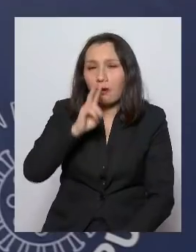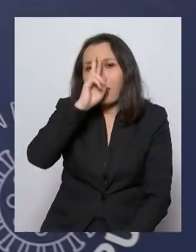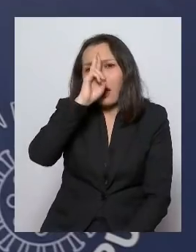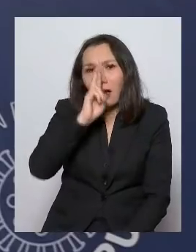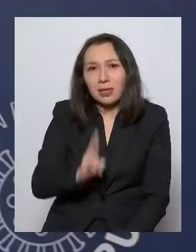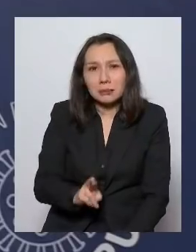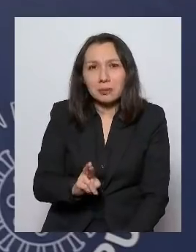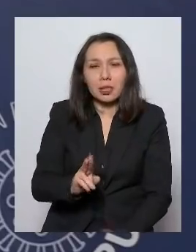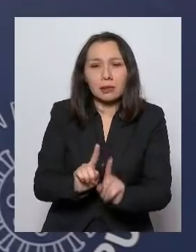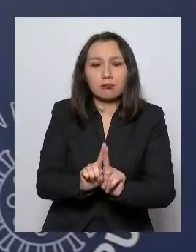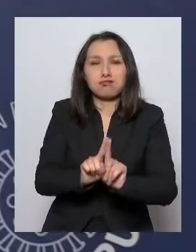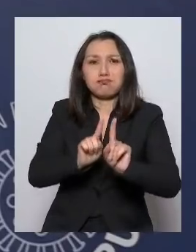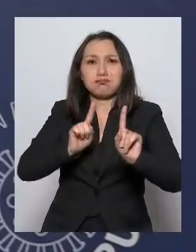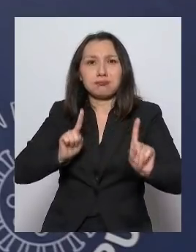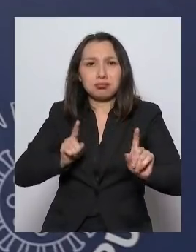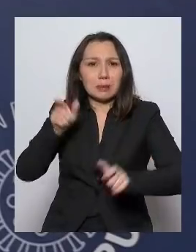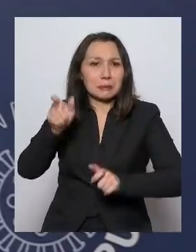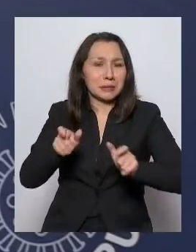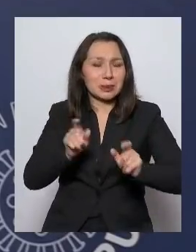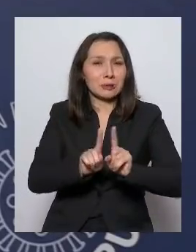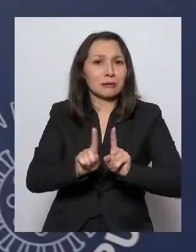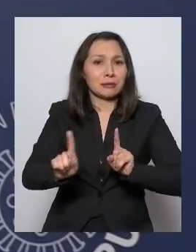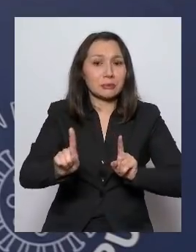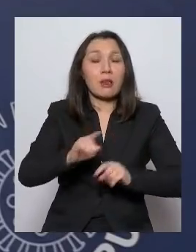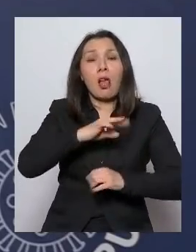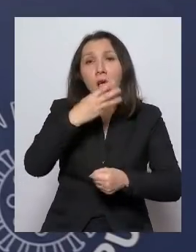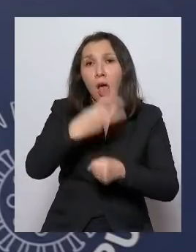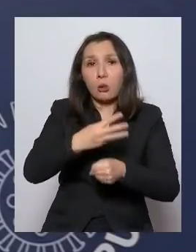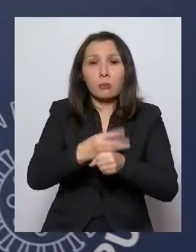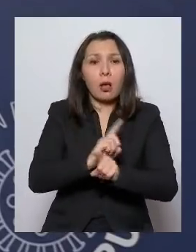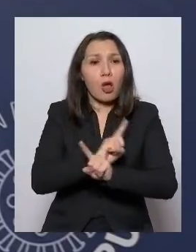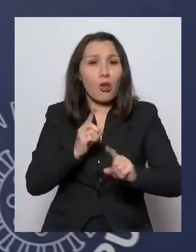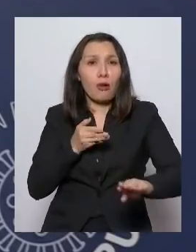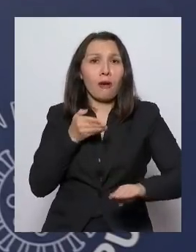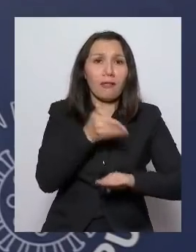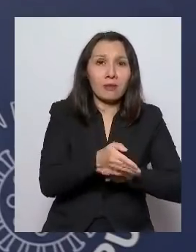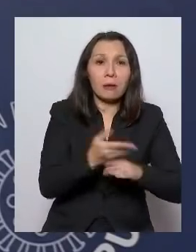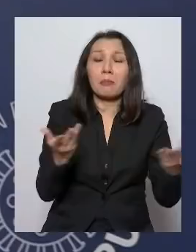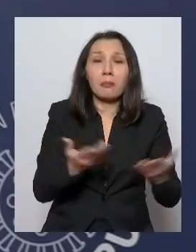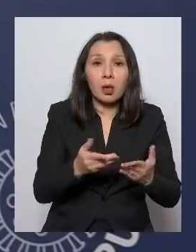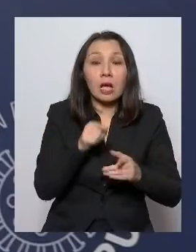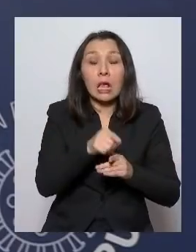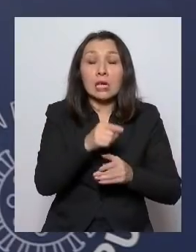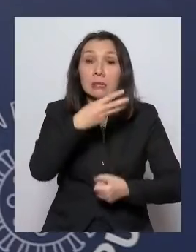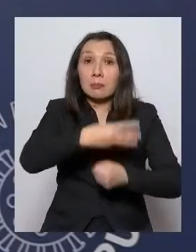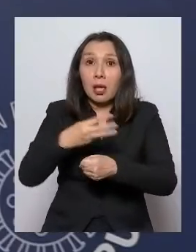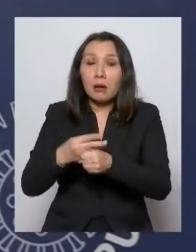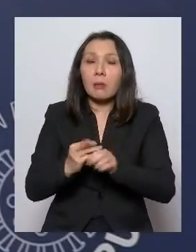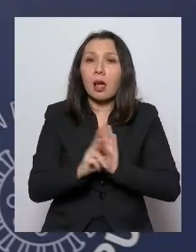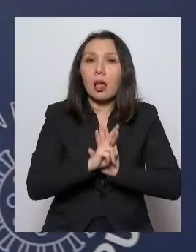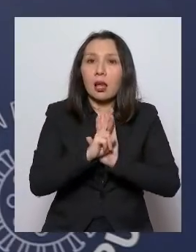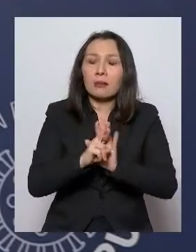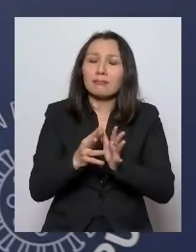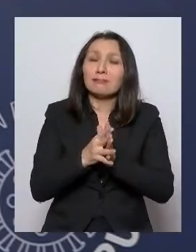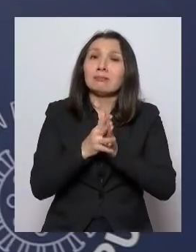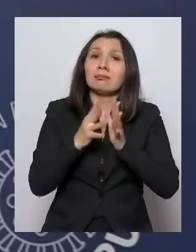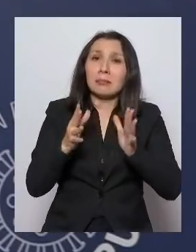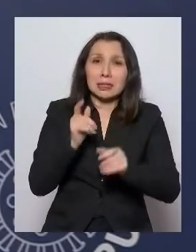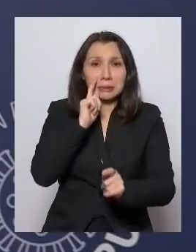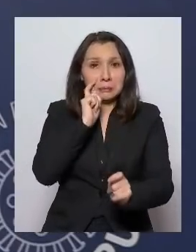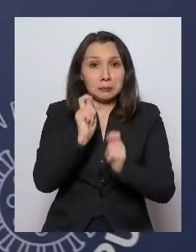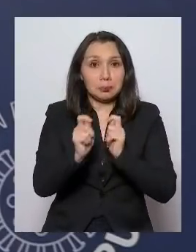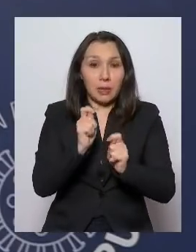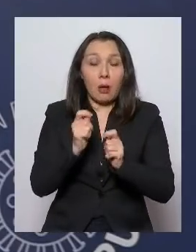respetar la distancia social con nuestros adultos mayores, porque ellos representan, ellos tienen el mayor